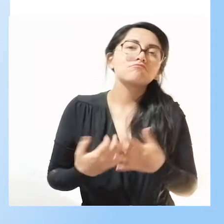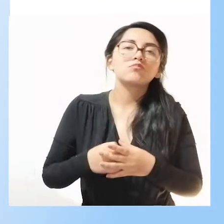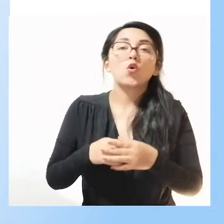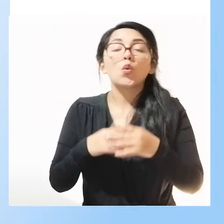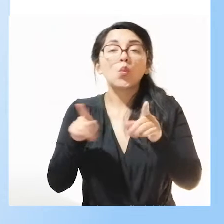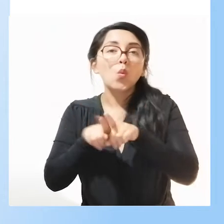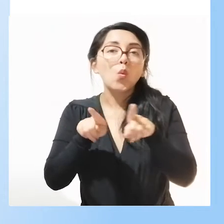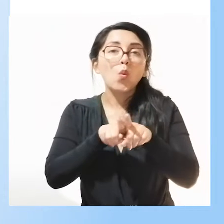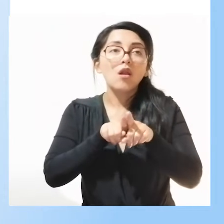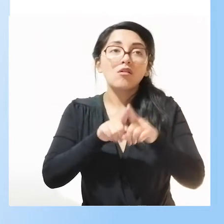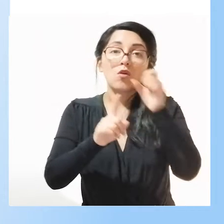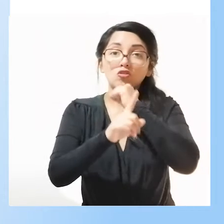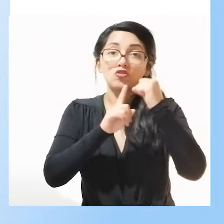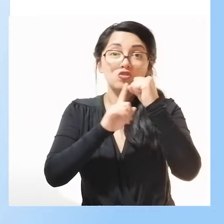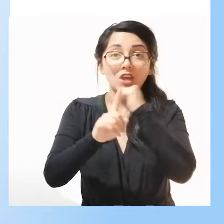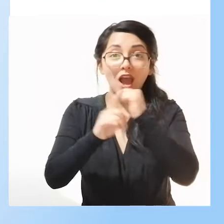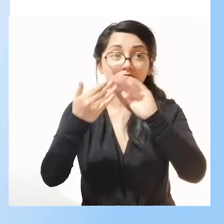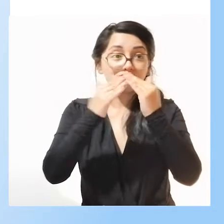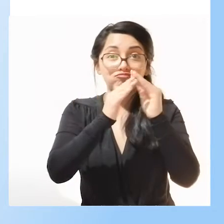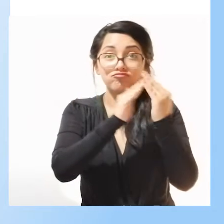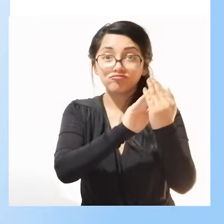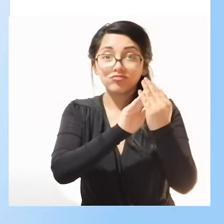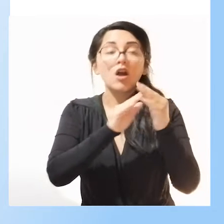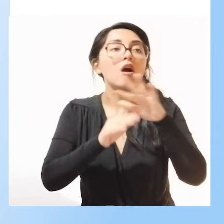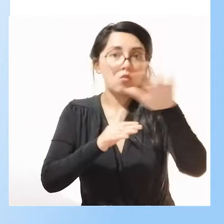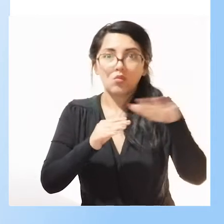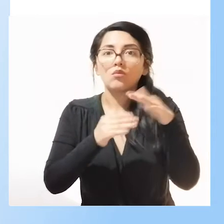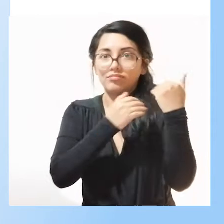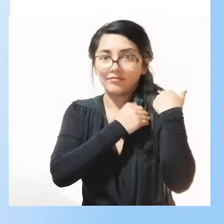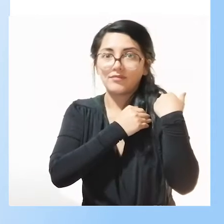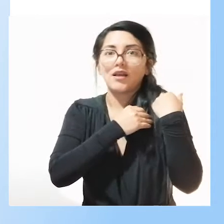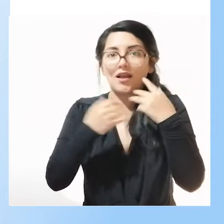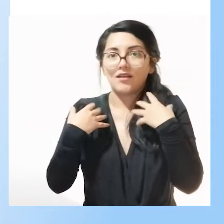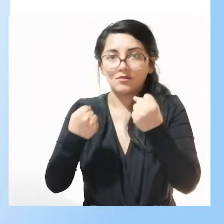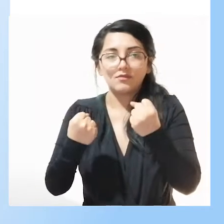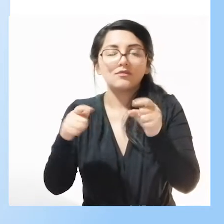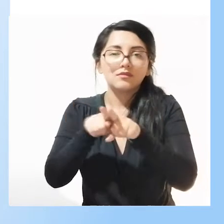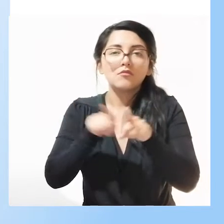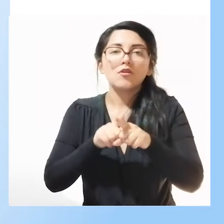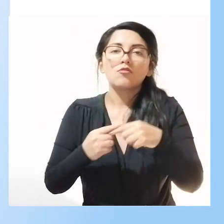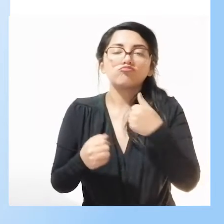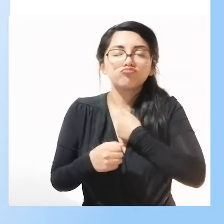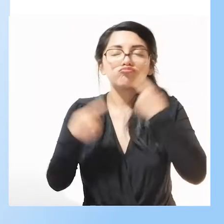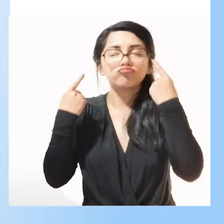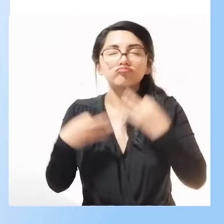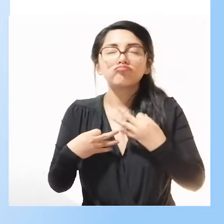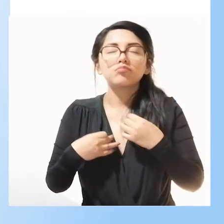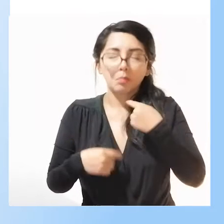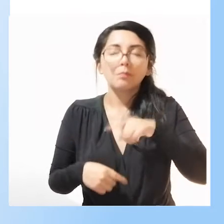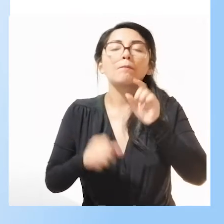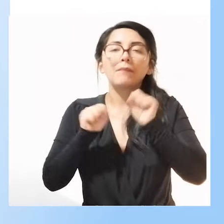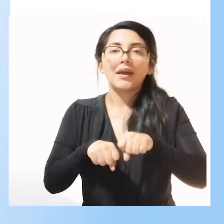corresponsabilidad social y comunitaria ante la salud y la autonomía en cuanto a la toma de decisiones.